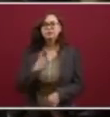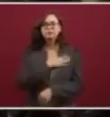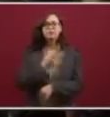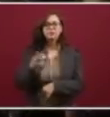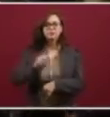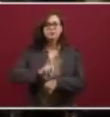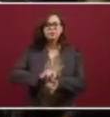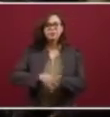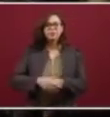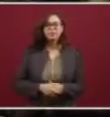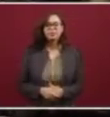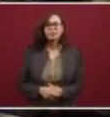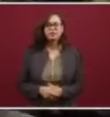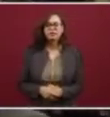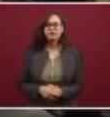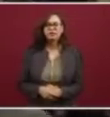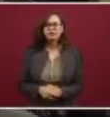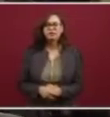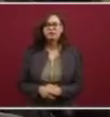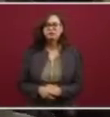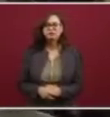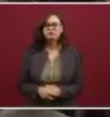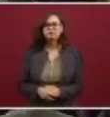Yes. Liam? Yes. Yes.